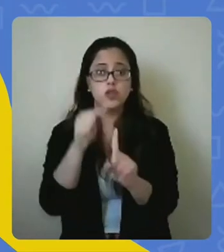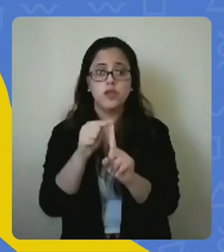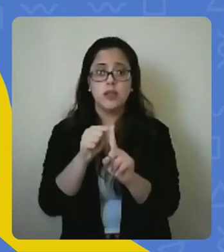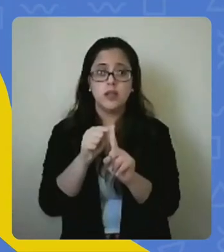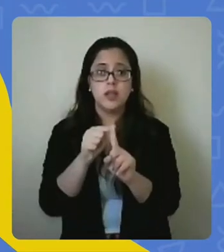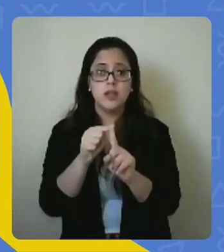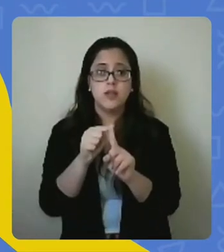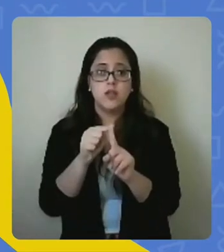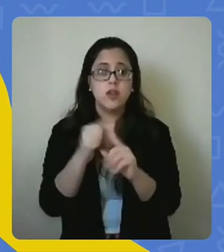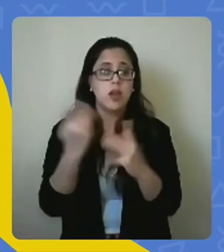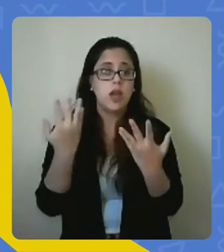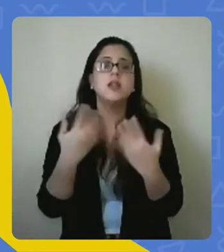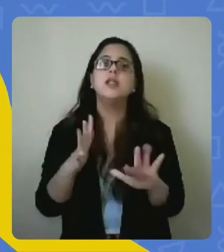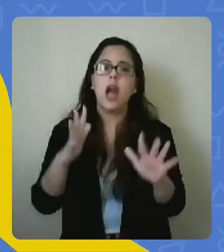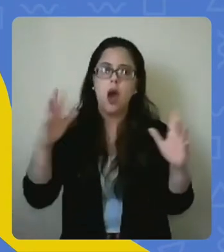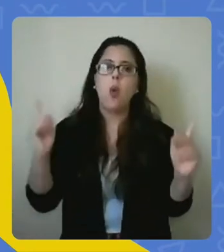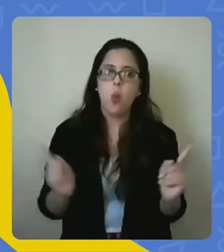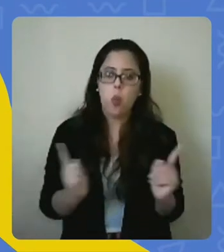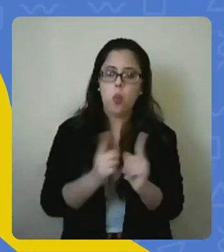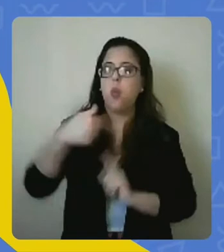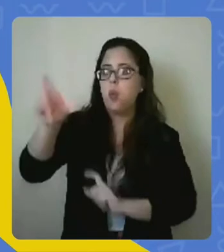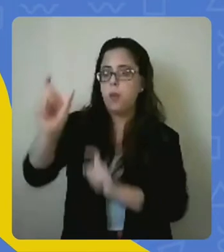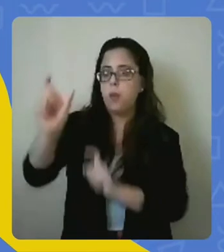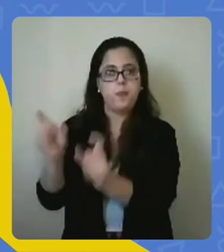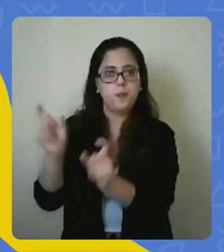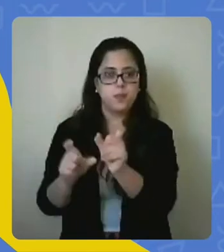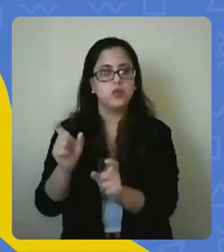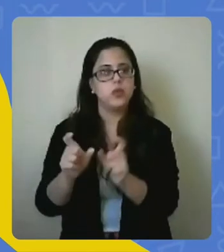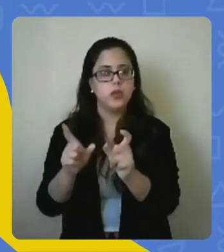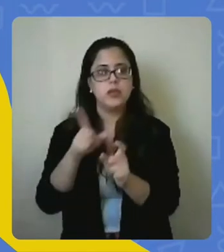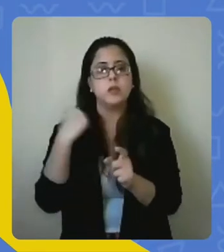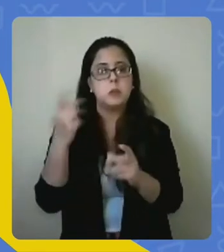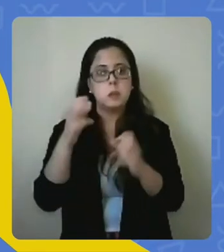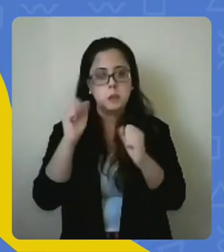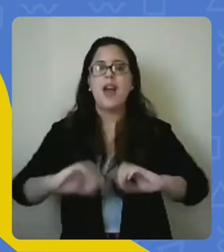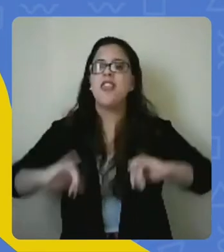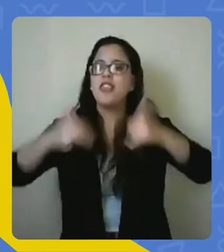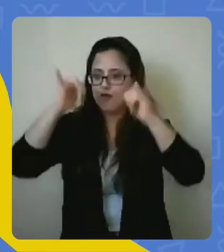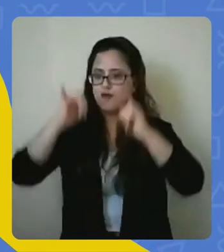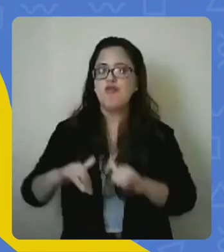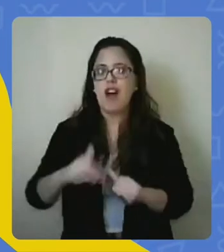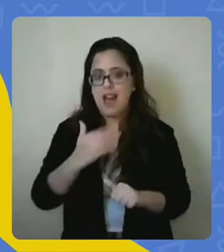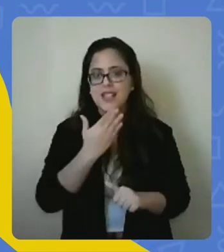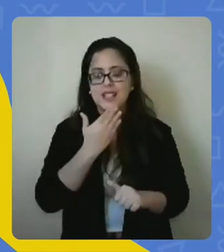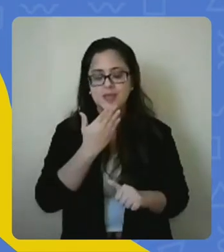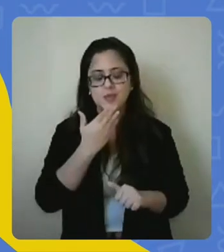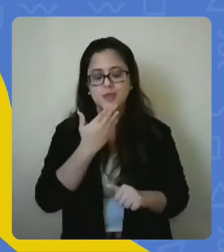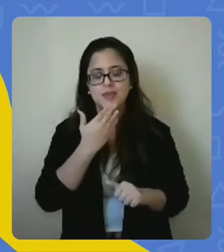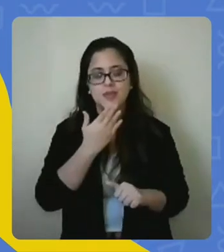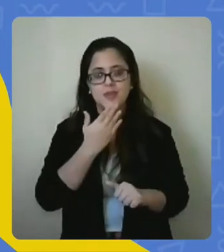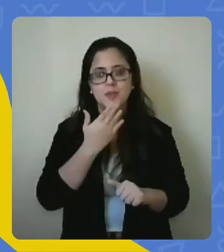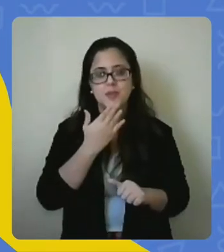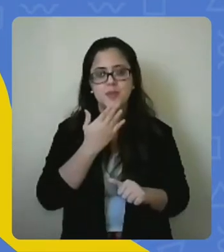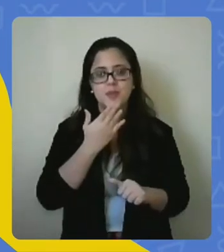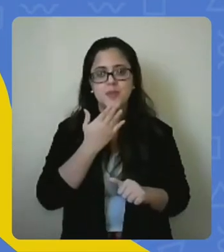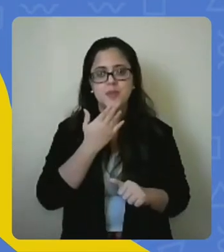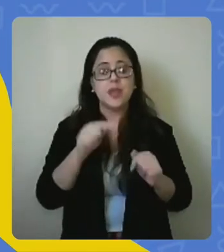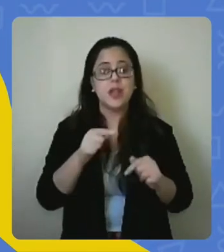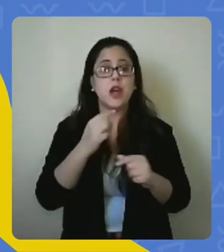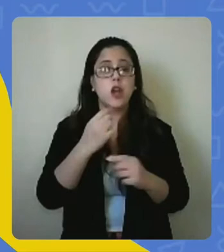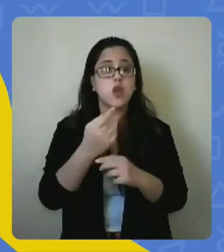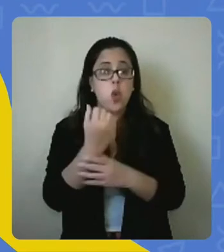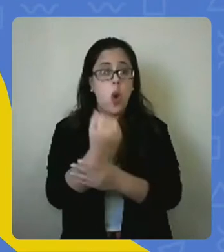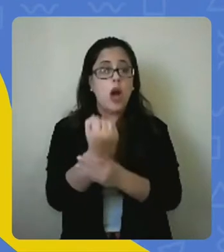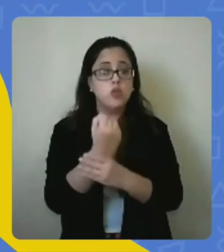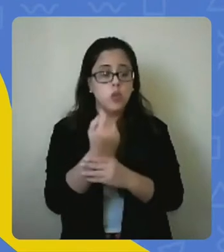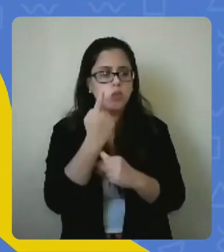un encuentro, ¿no?, con el otro, que podamos pasarla bien con otros. Nos ayuda a conocer emociones,